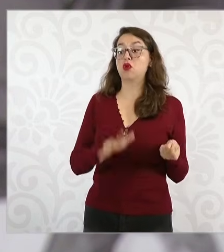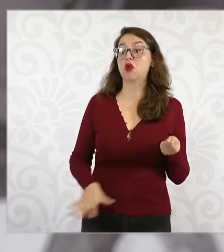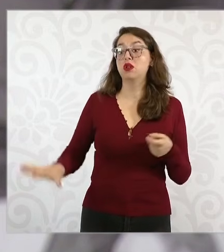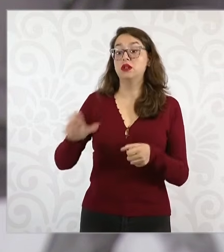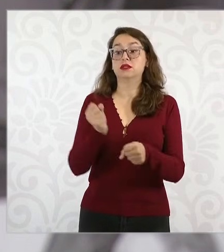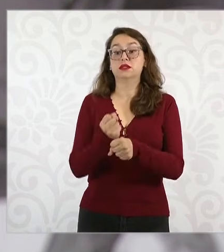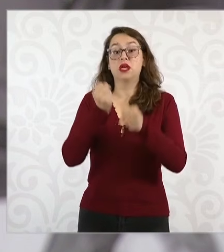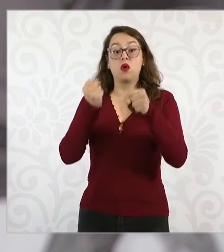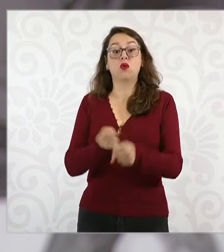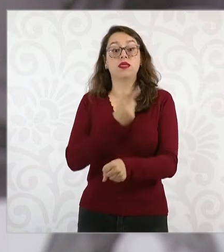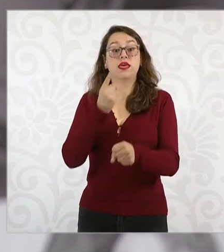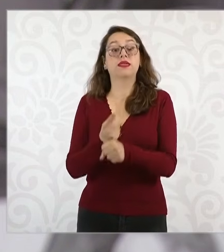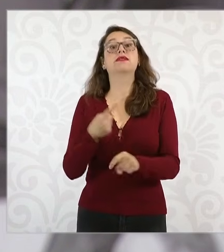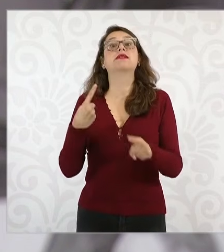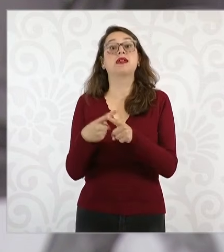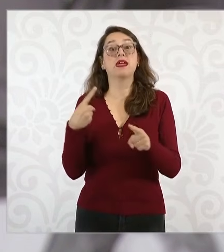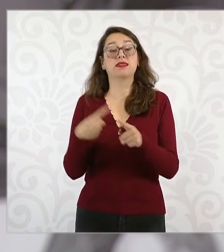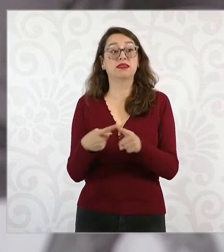de un personaje